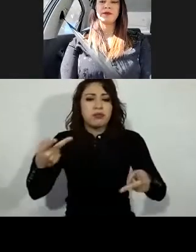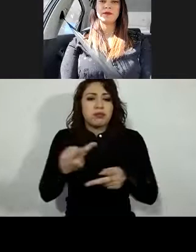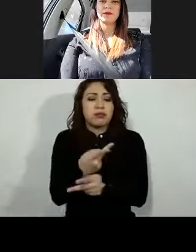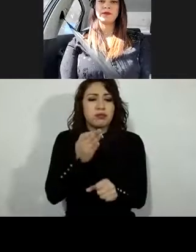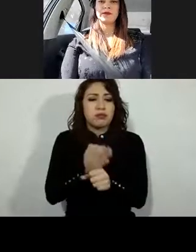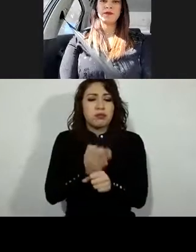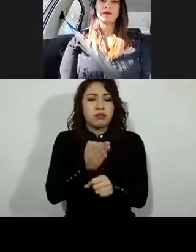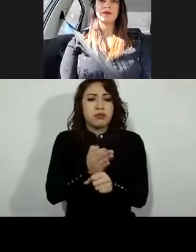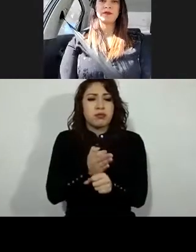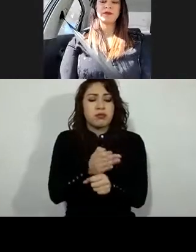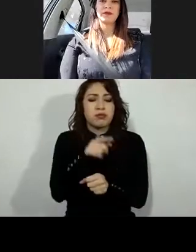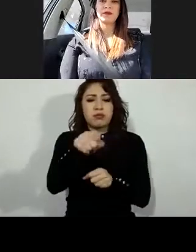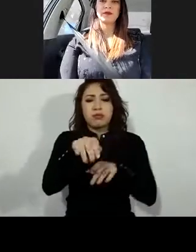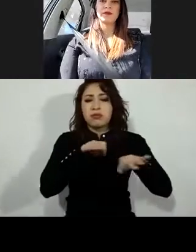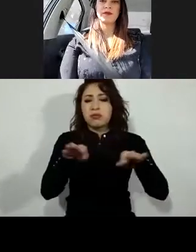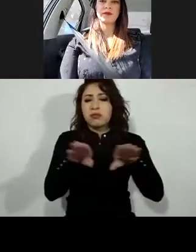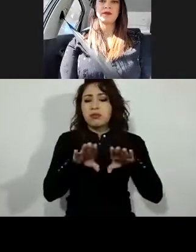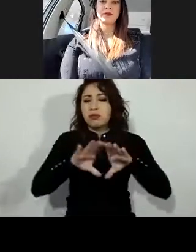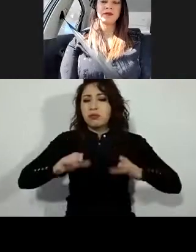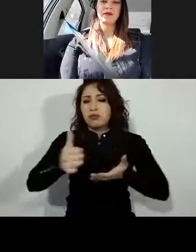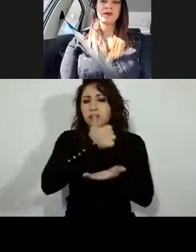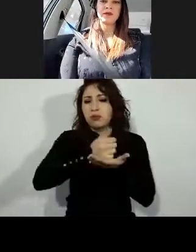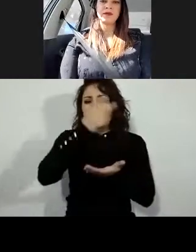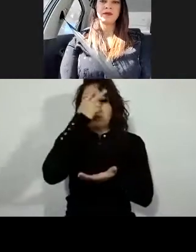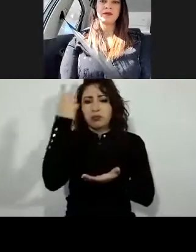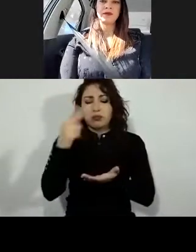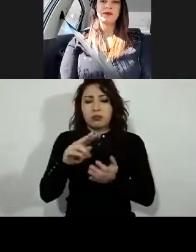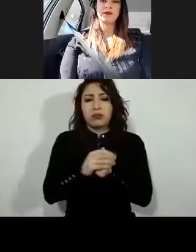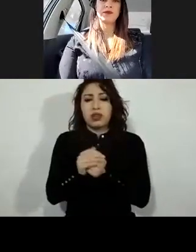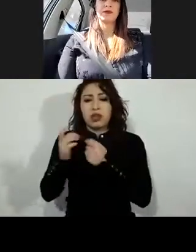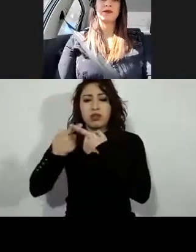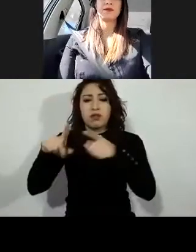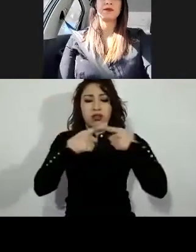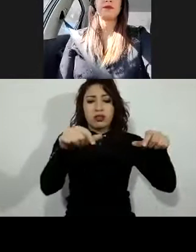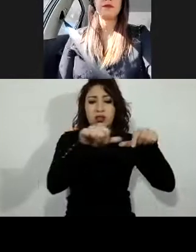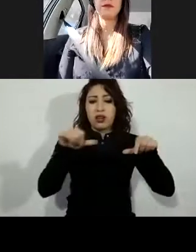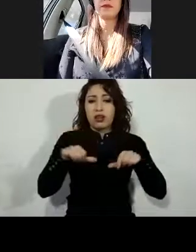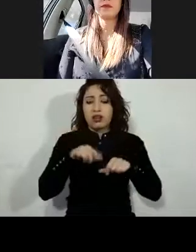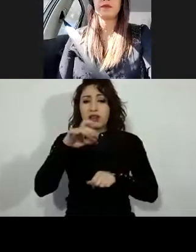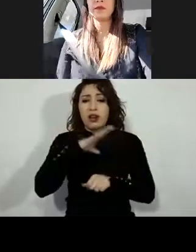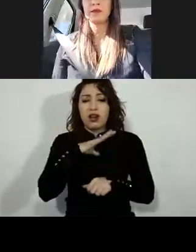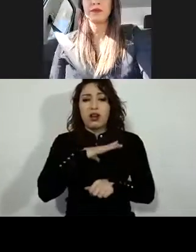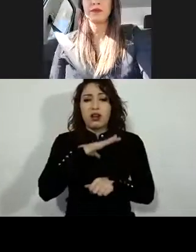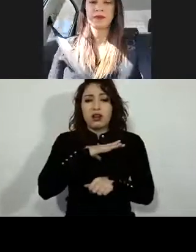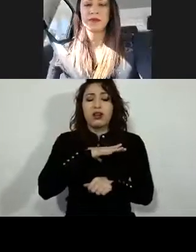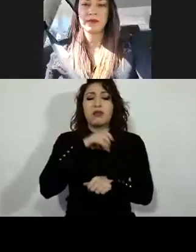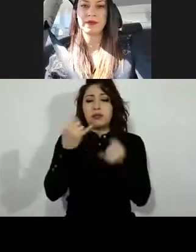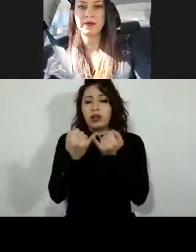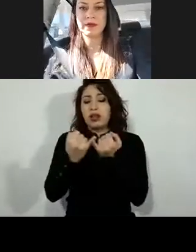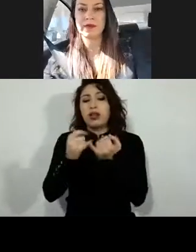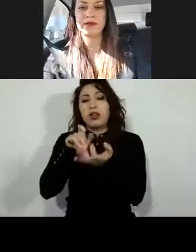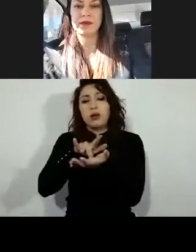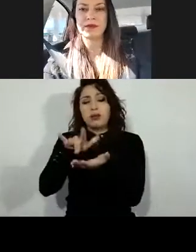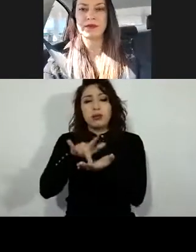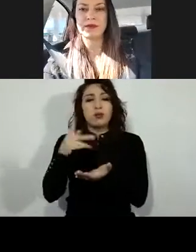un balance y cómo viene operando las áreas administrativas y de apoyo legislativo del Congreso